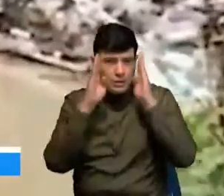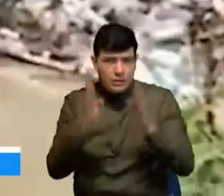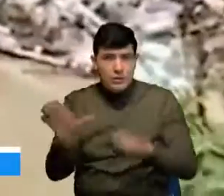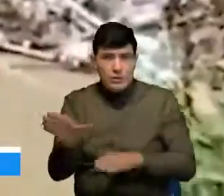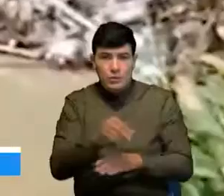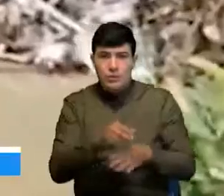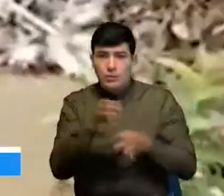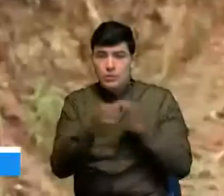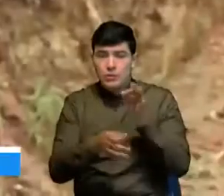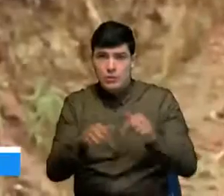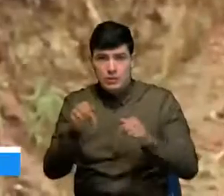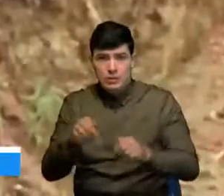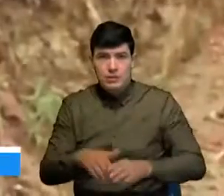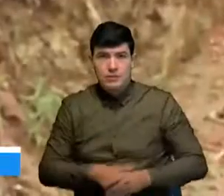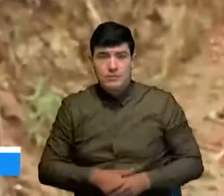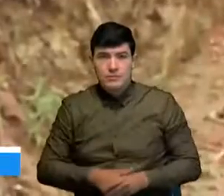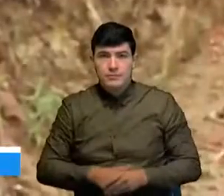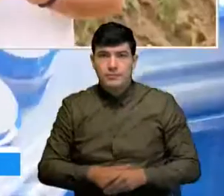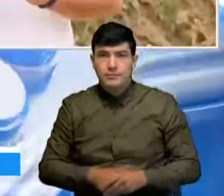pertinentes